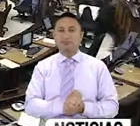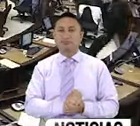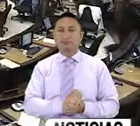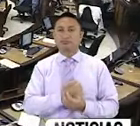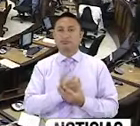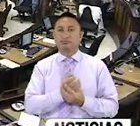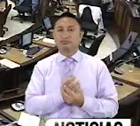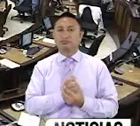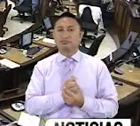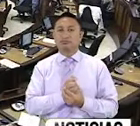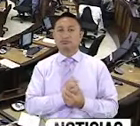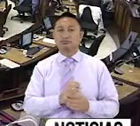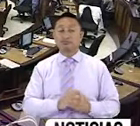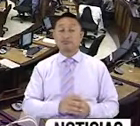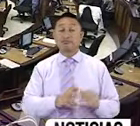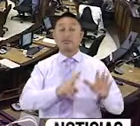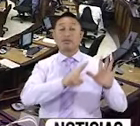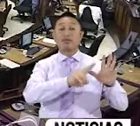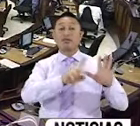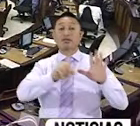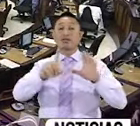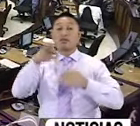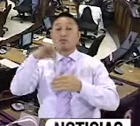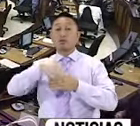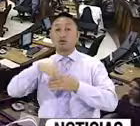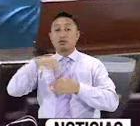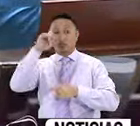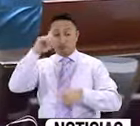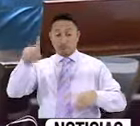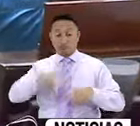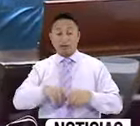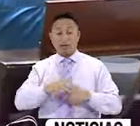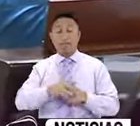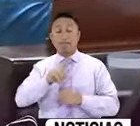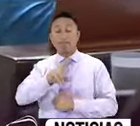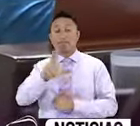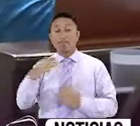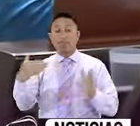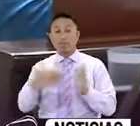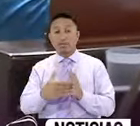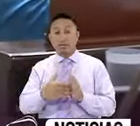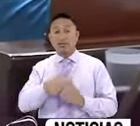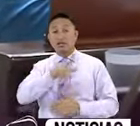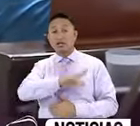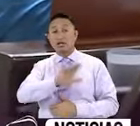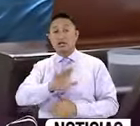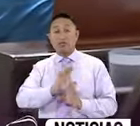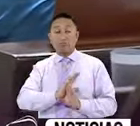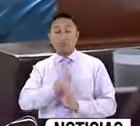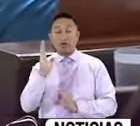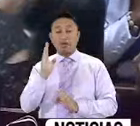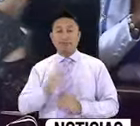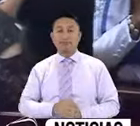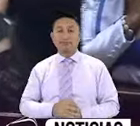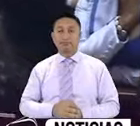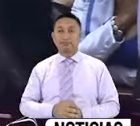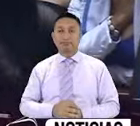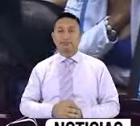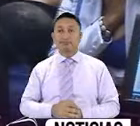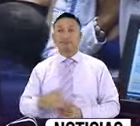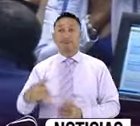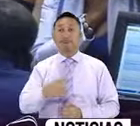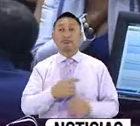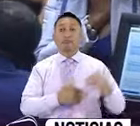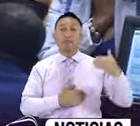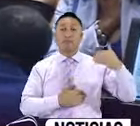Con 76 votos a favor, 23 en contra y 35 abstenciones, provenientes en su mayoría del